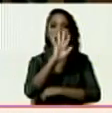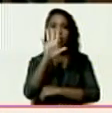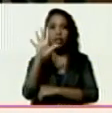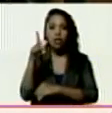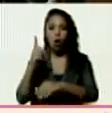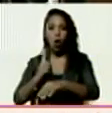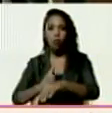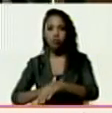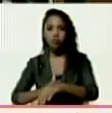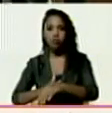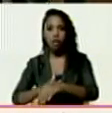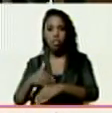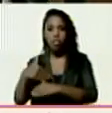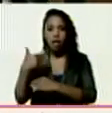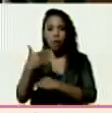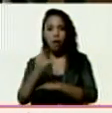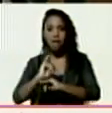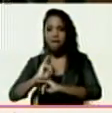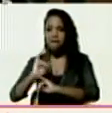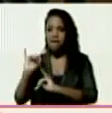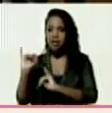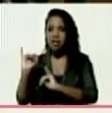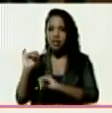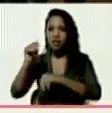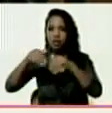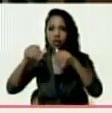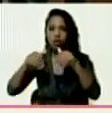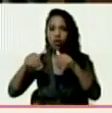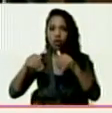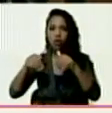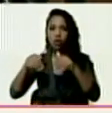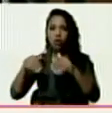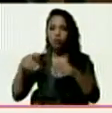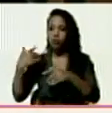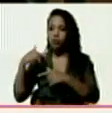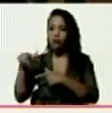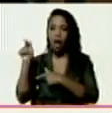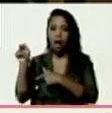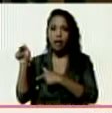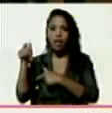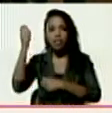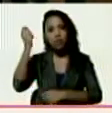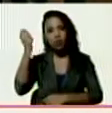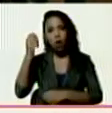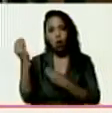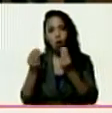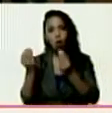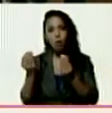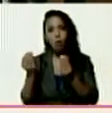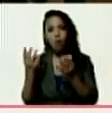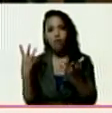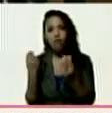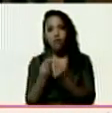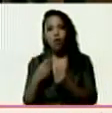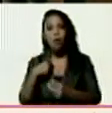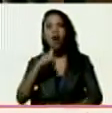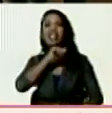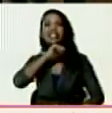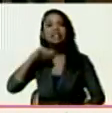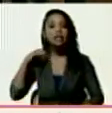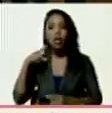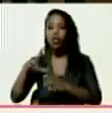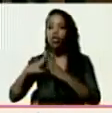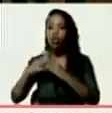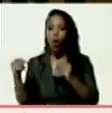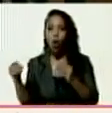después de haber concluido el acto de votación, donde por cierto diputados como el colega diputado Ramos Alup y toda la bancada de